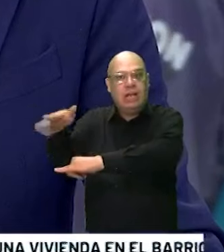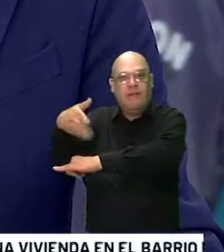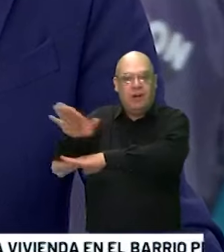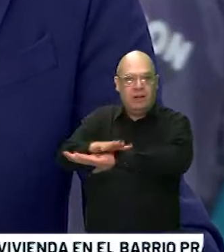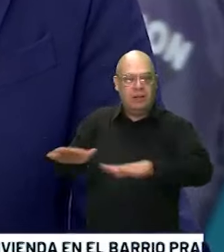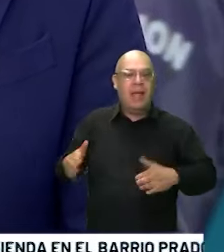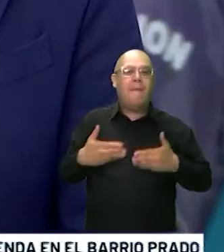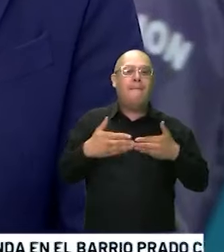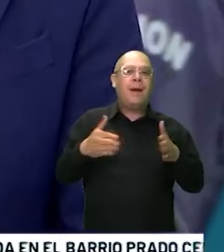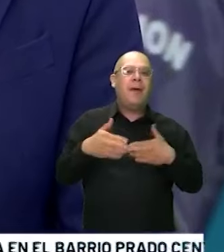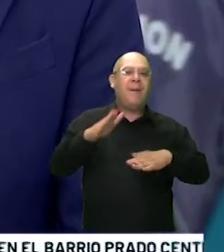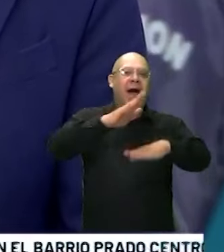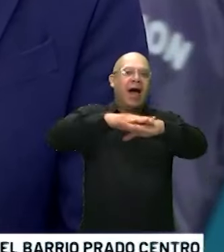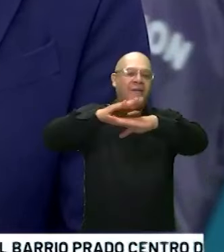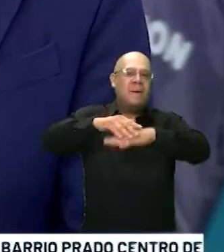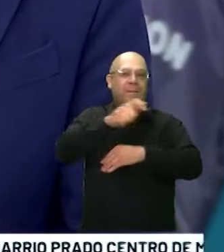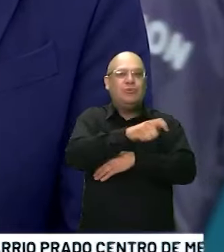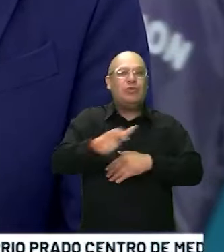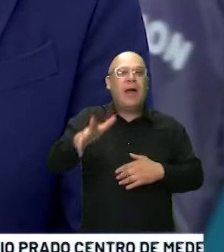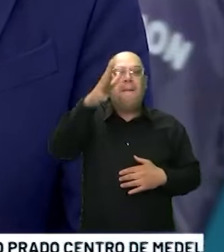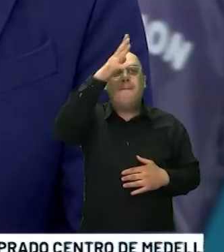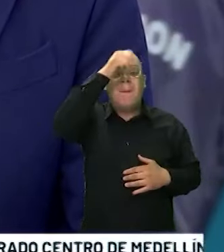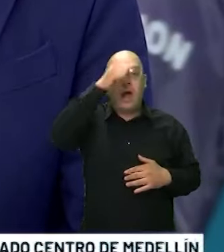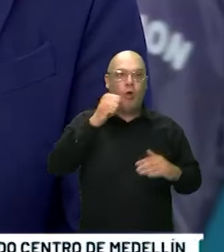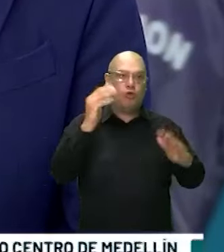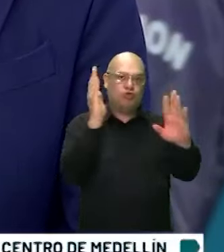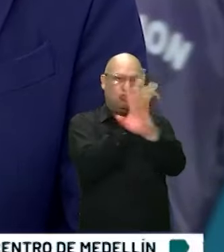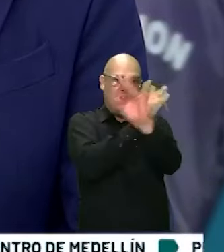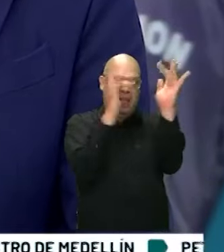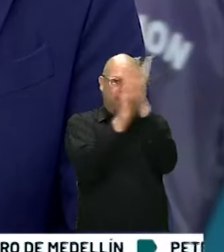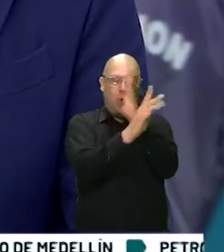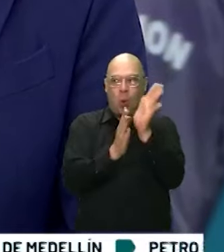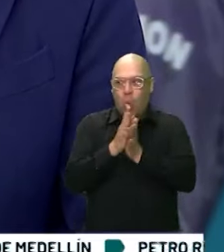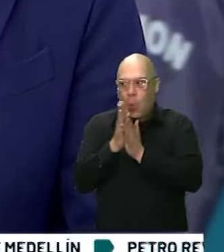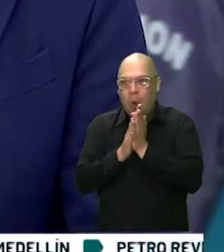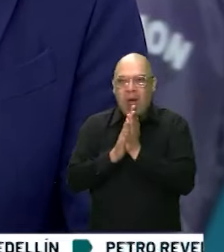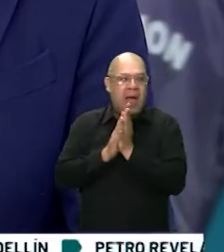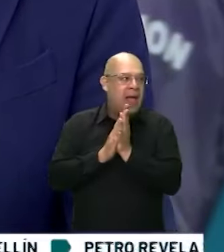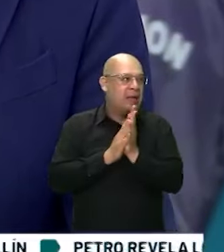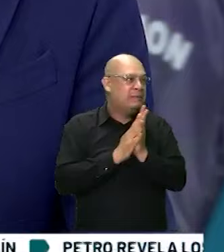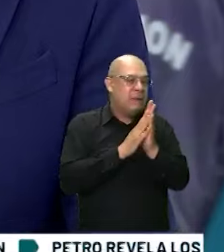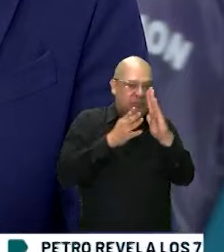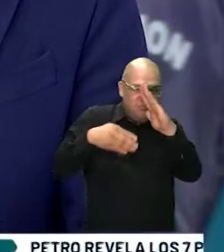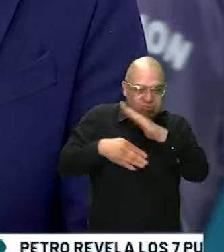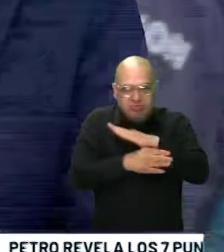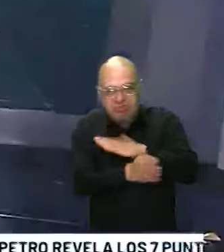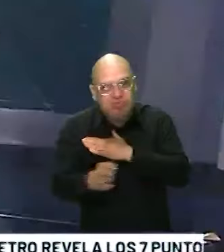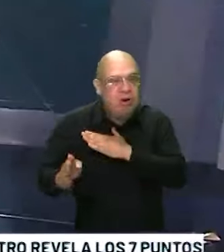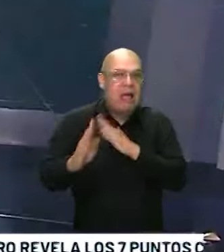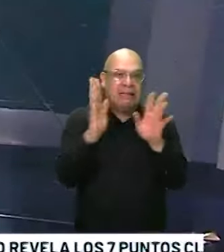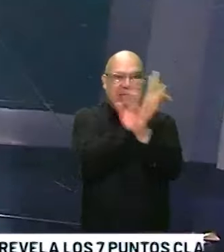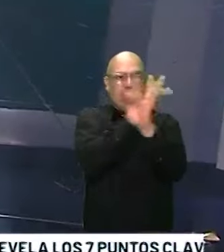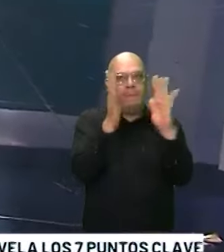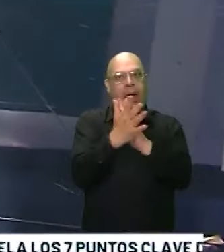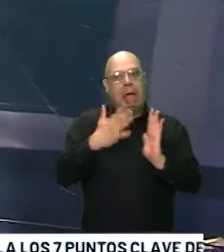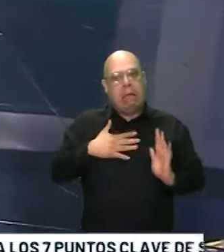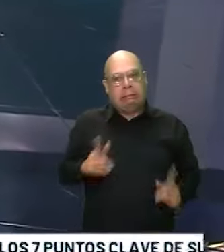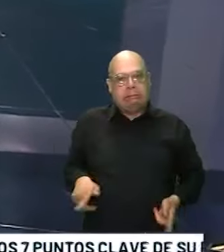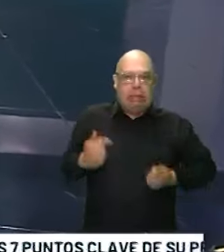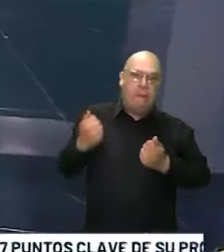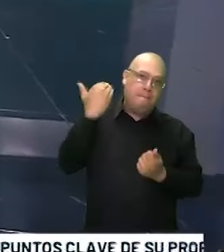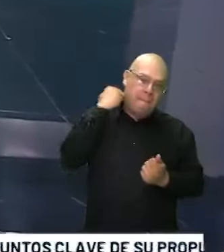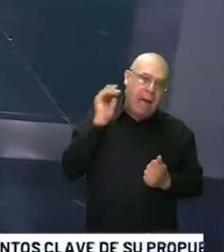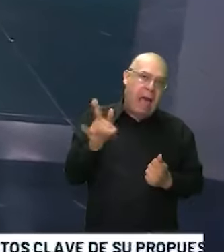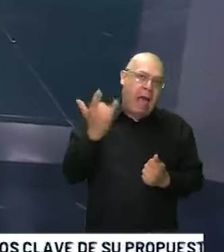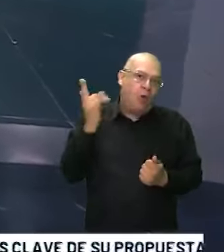advierten que criminales están usando la selva del Darién para evadir a las autoridades vamos al urabá con Jason rojas para que nos amplíe entonces toda la